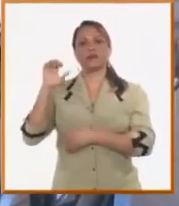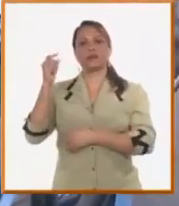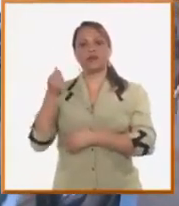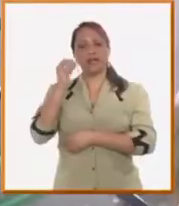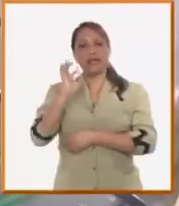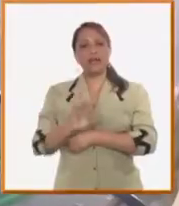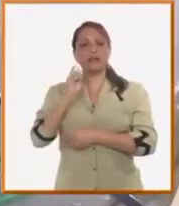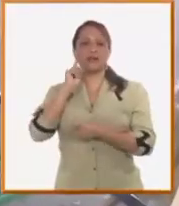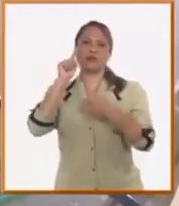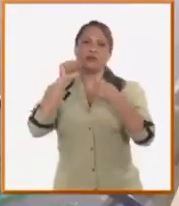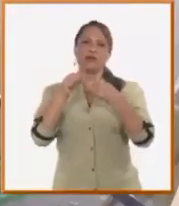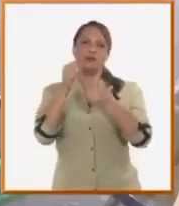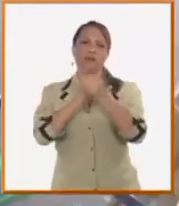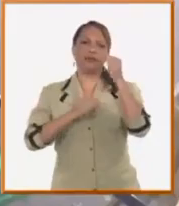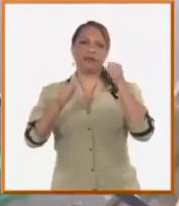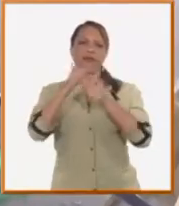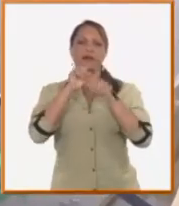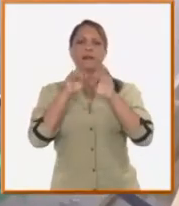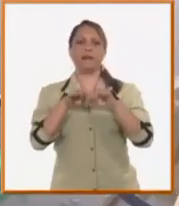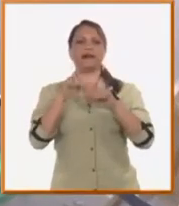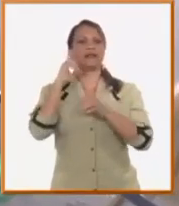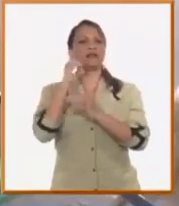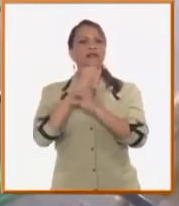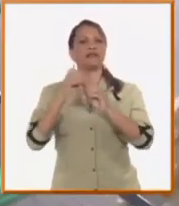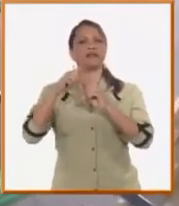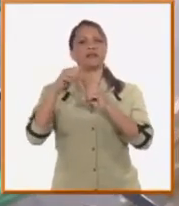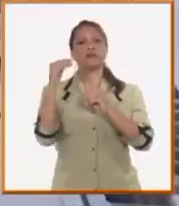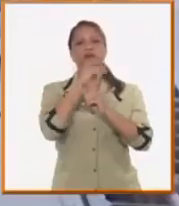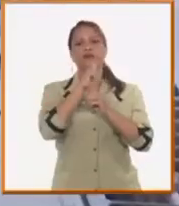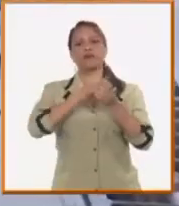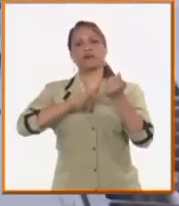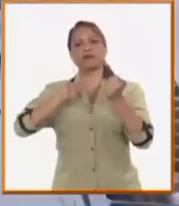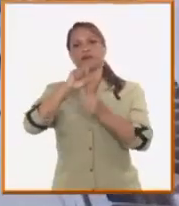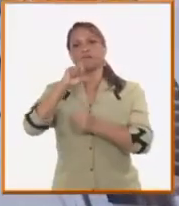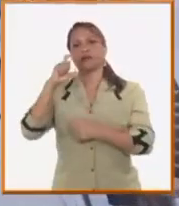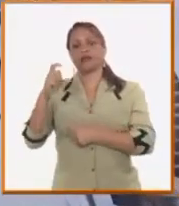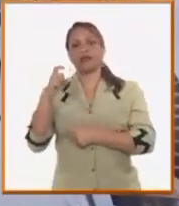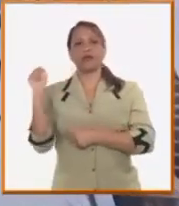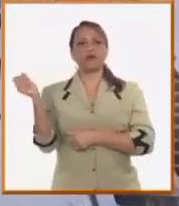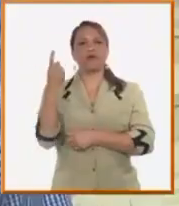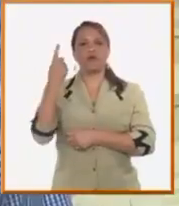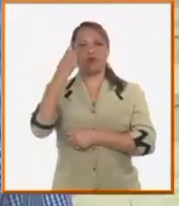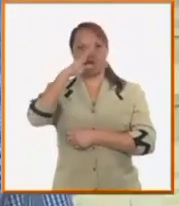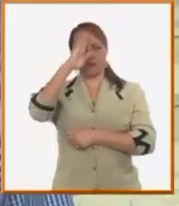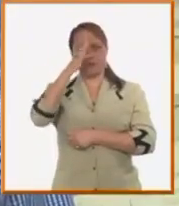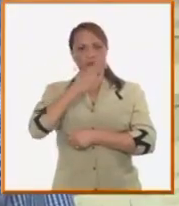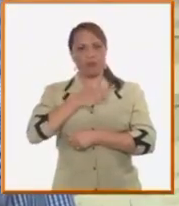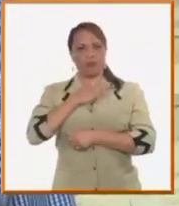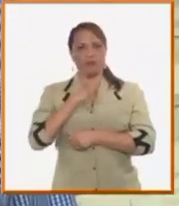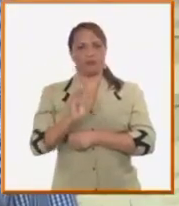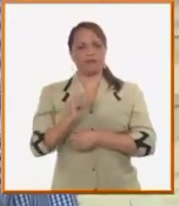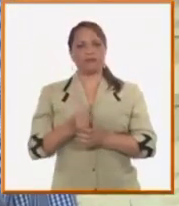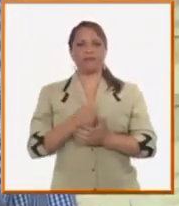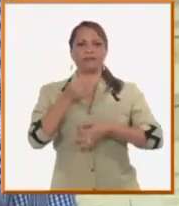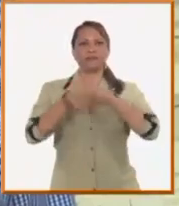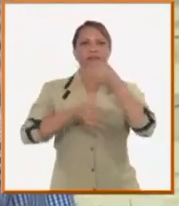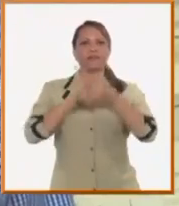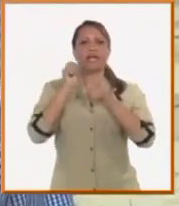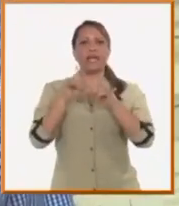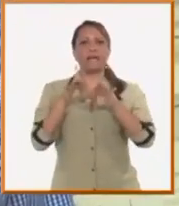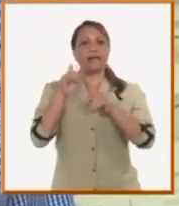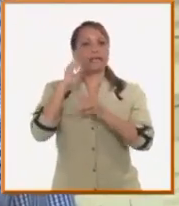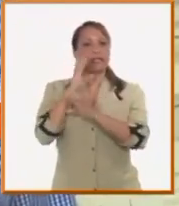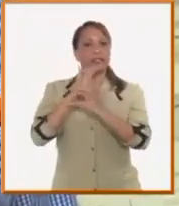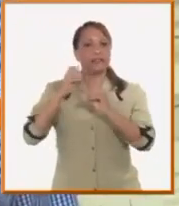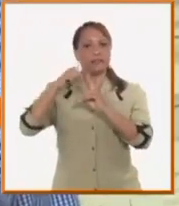objetivo esencial del Parque Científico Tecnológico de Villa Clara, único en el país de corte industrial. Nuestro Parque Científico Tecnológico